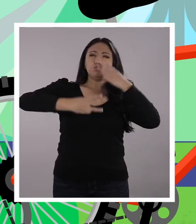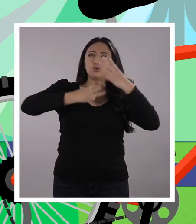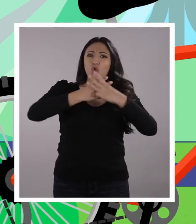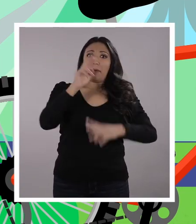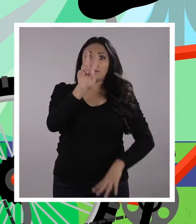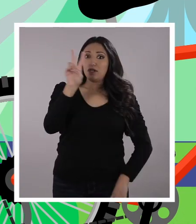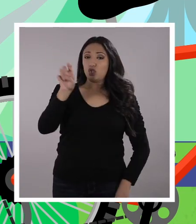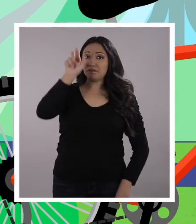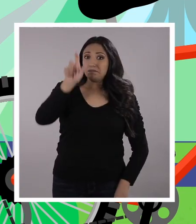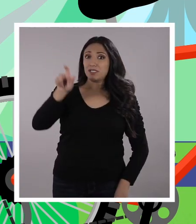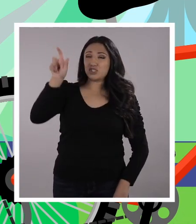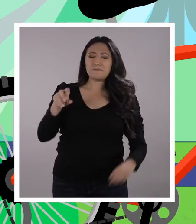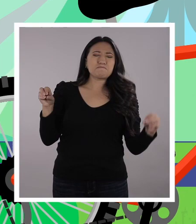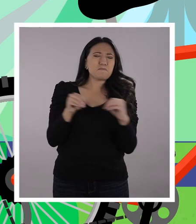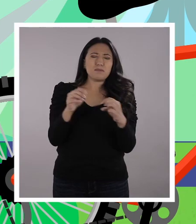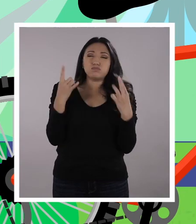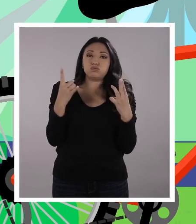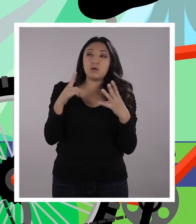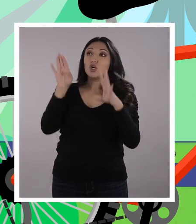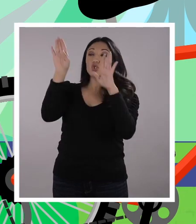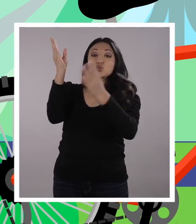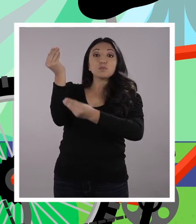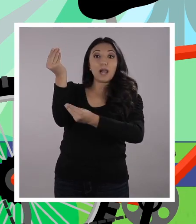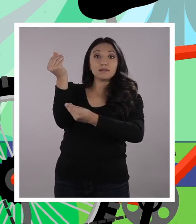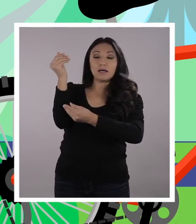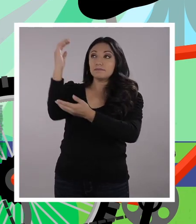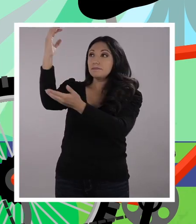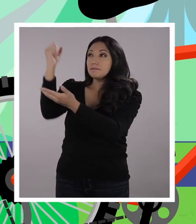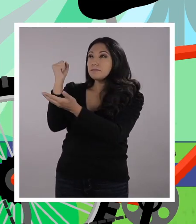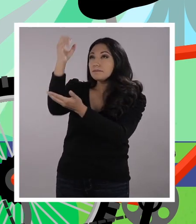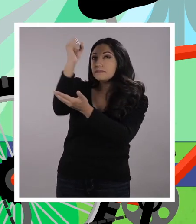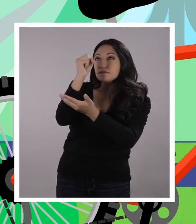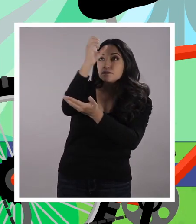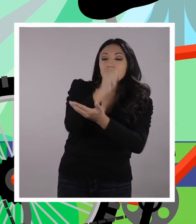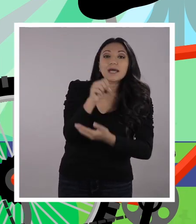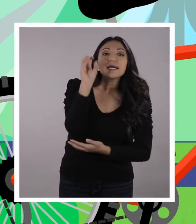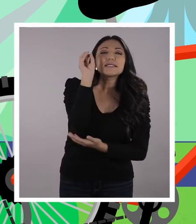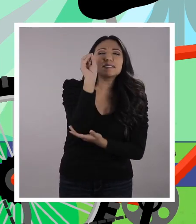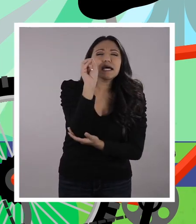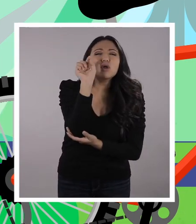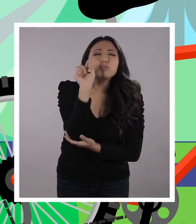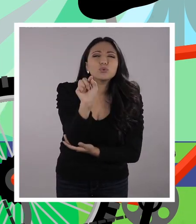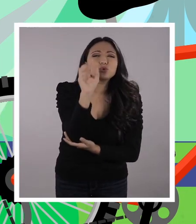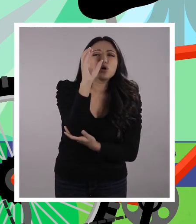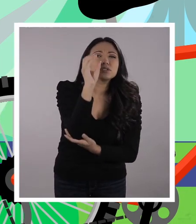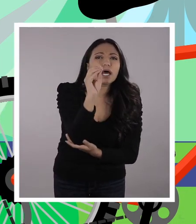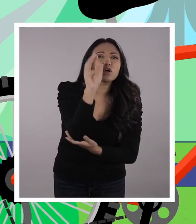mundo, si de la riqueza acumulada de ellos tomáramos el